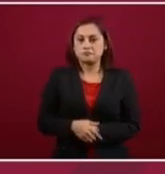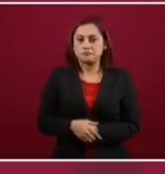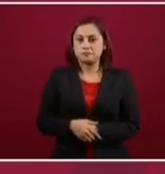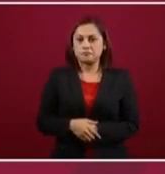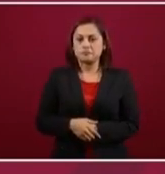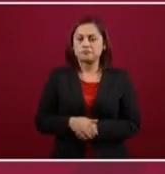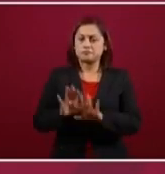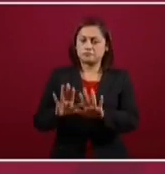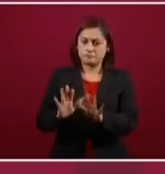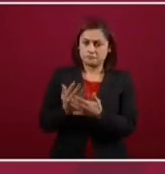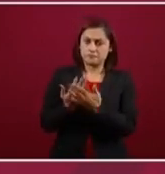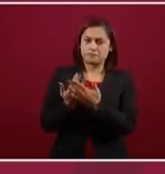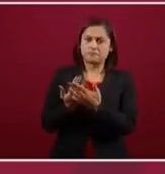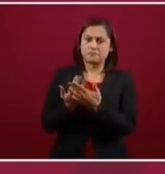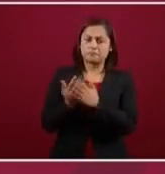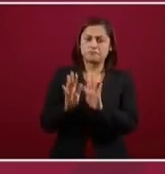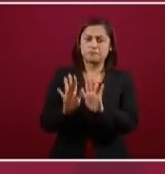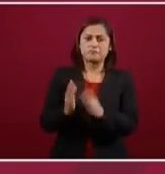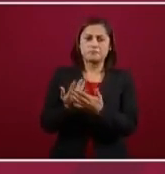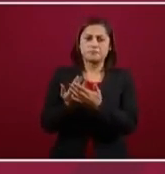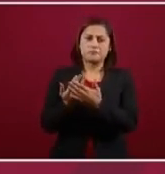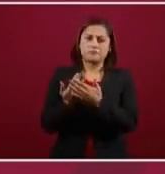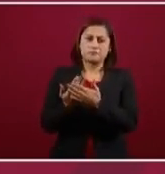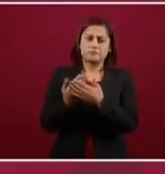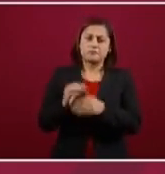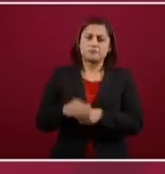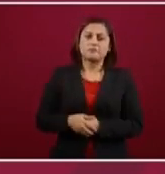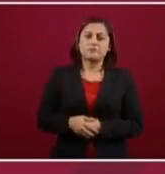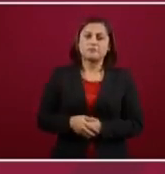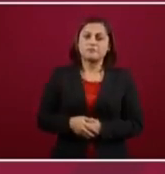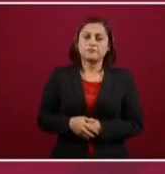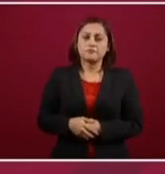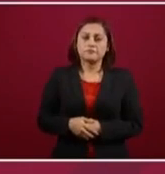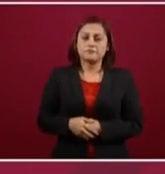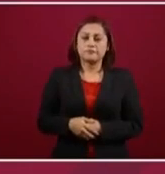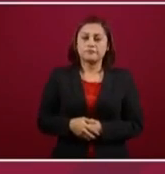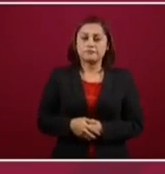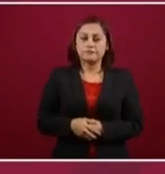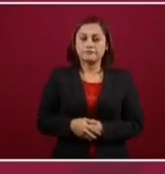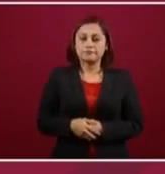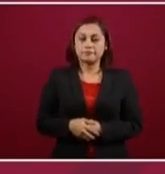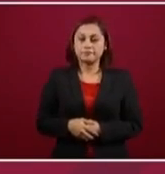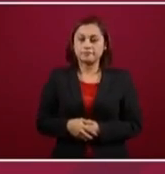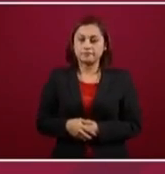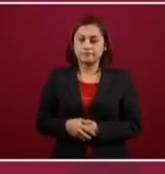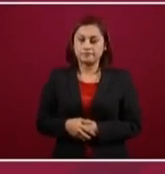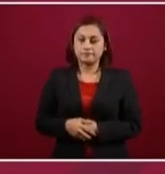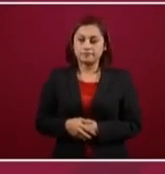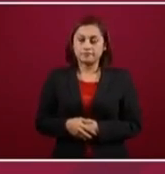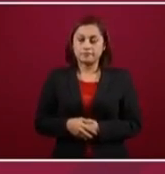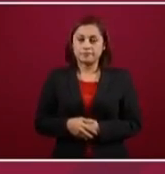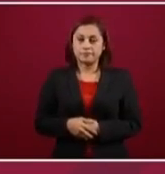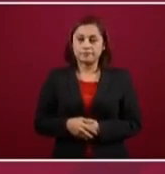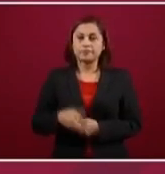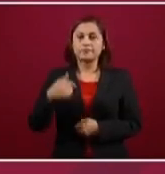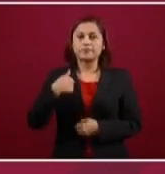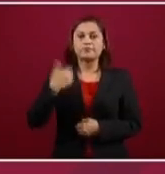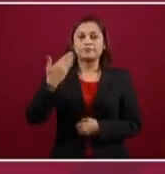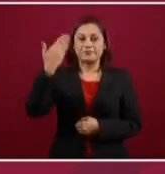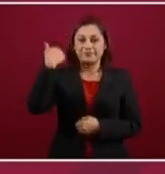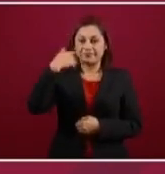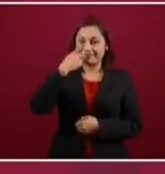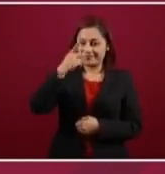Vamos a esperar. ¿Qué decían, pues? ¿Cómo estaban las